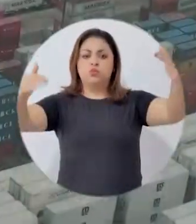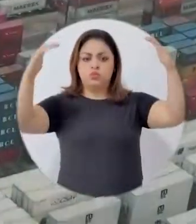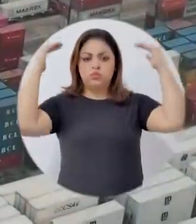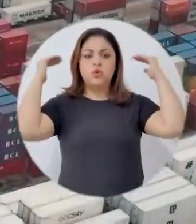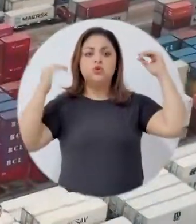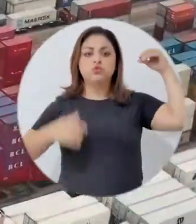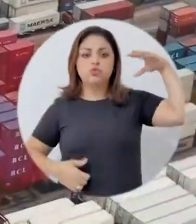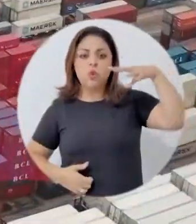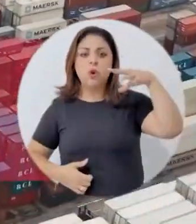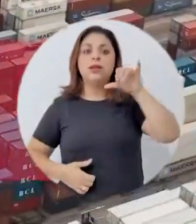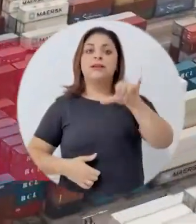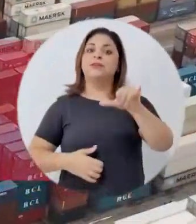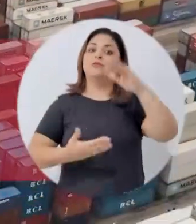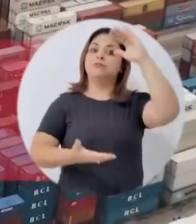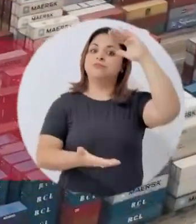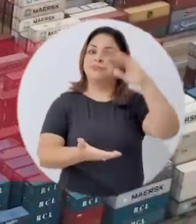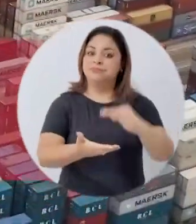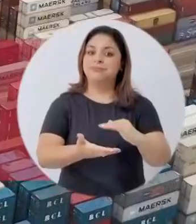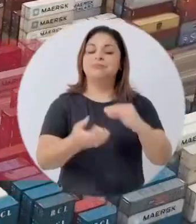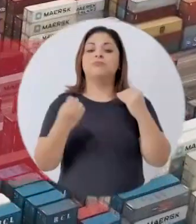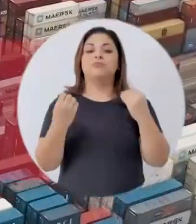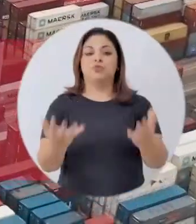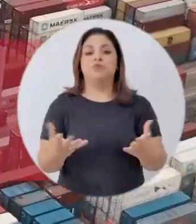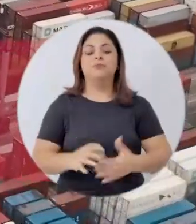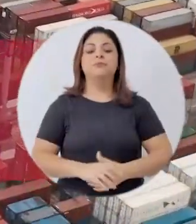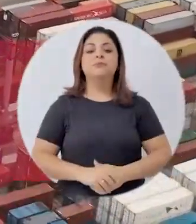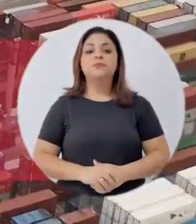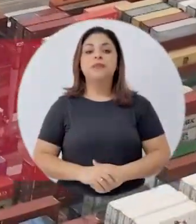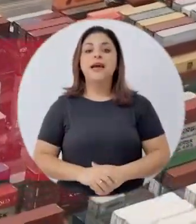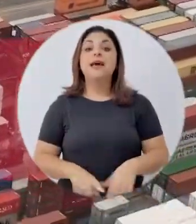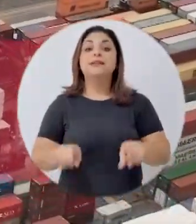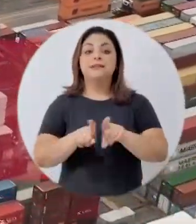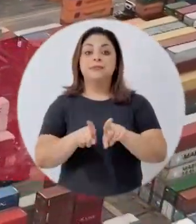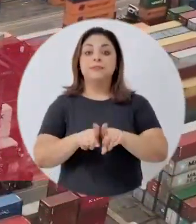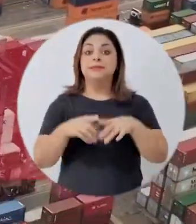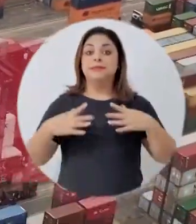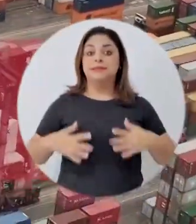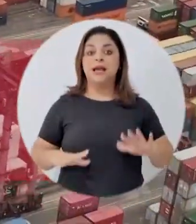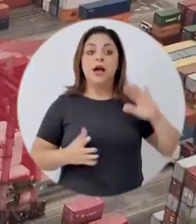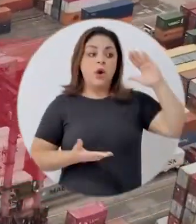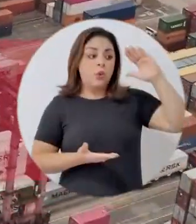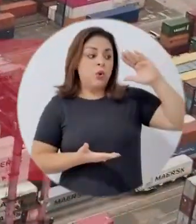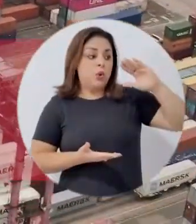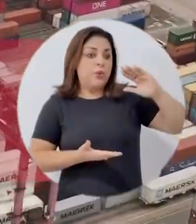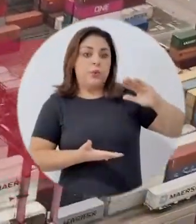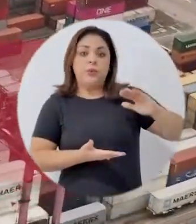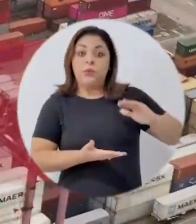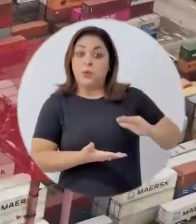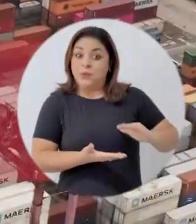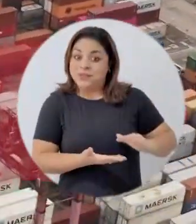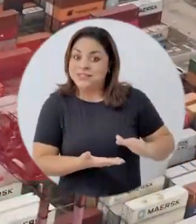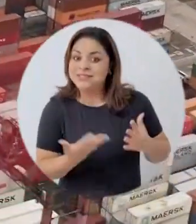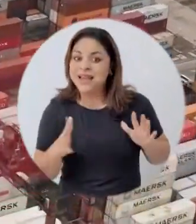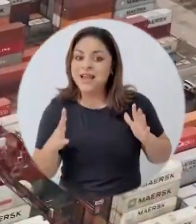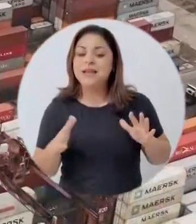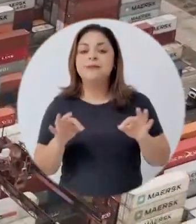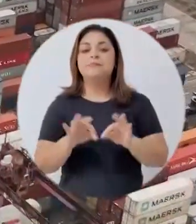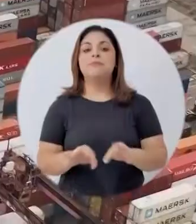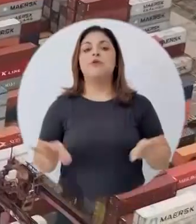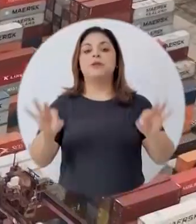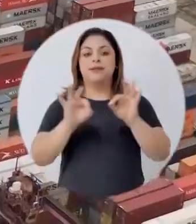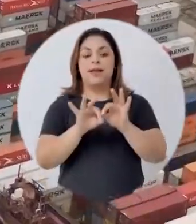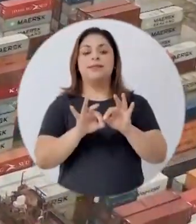eso tiene un impacto en la reducción de la huella de carbono. Desde luego, una vez que reduzcamos, también es importante